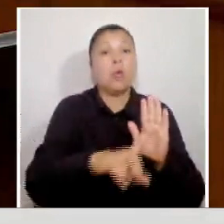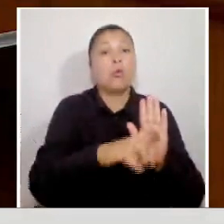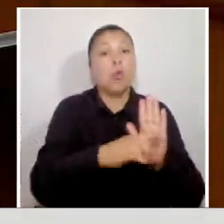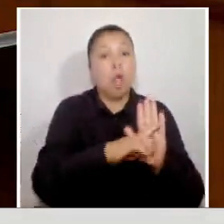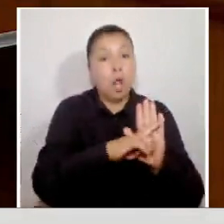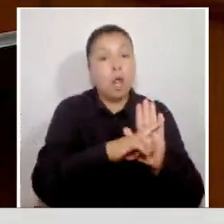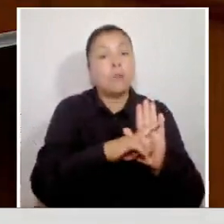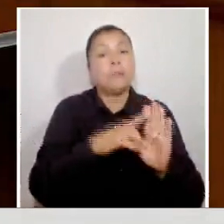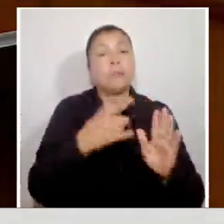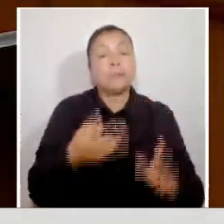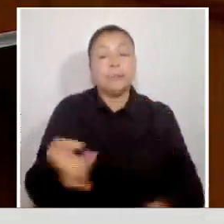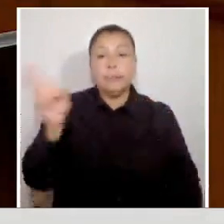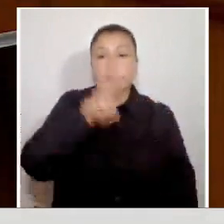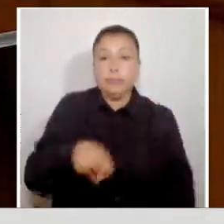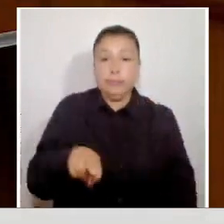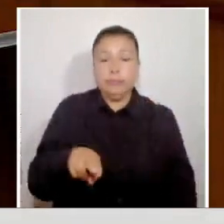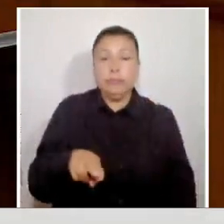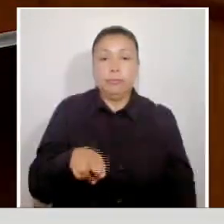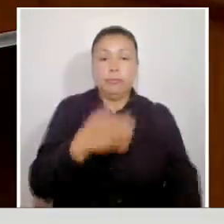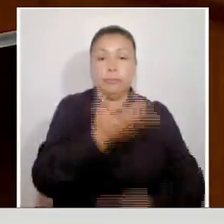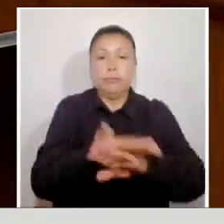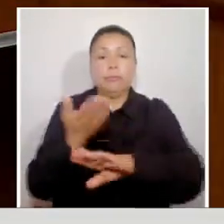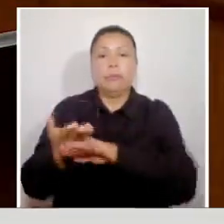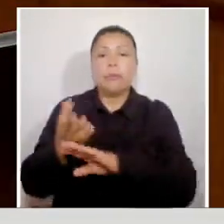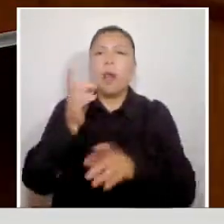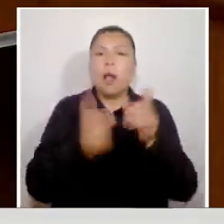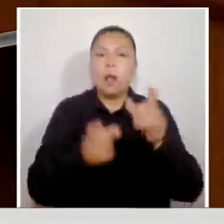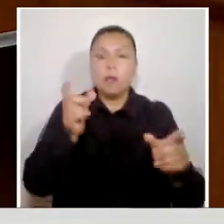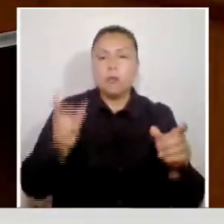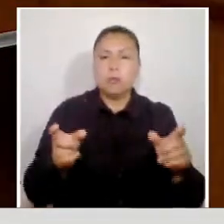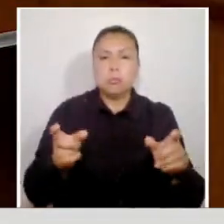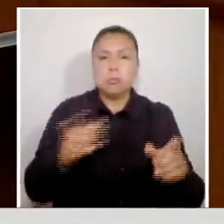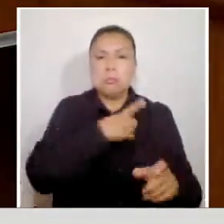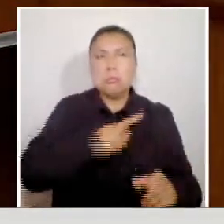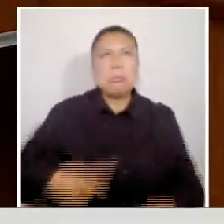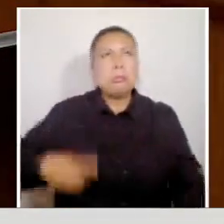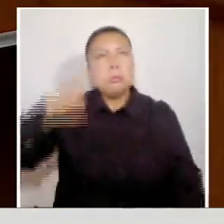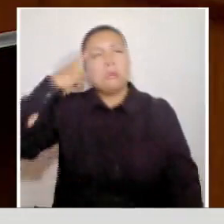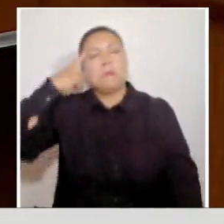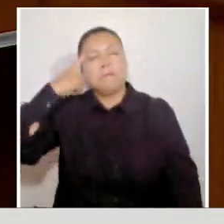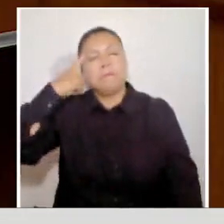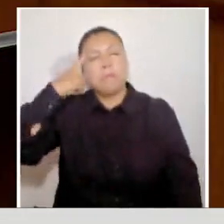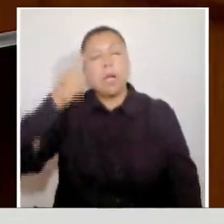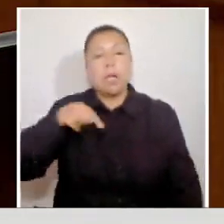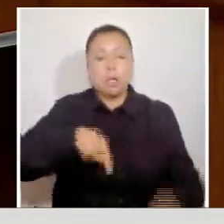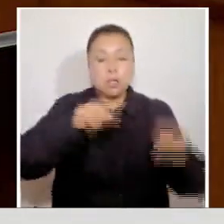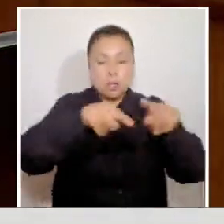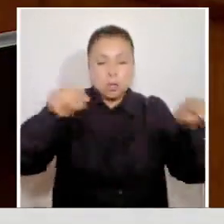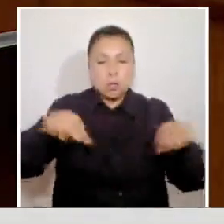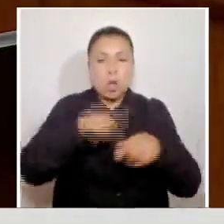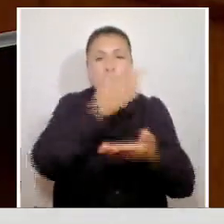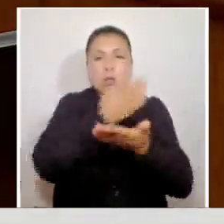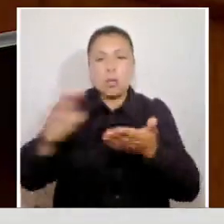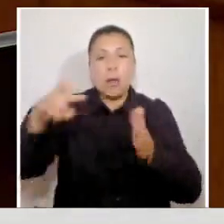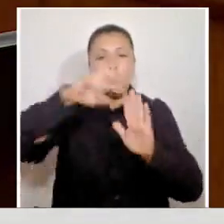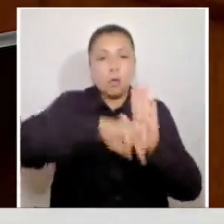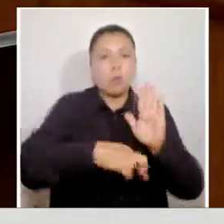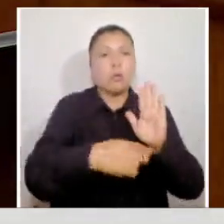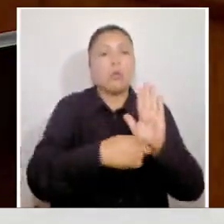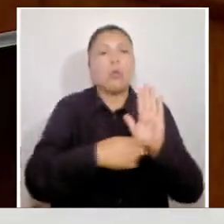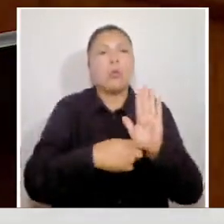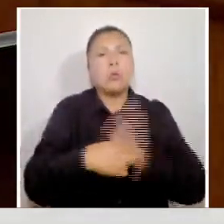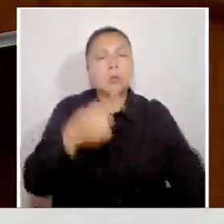vuelvo a insistir le pediría a quienes en este momento están pensando en esta sala de rechazar este proyecto que nos pusiéramos